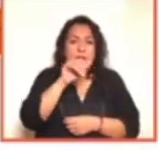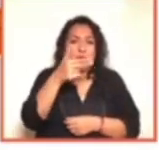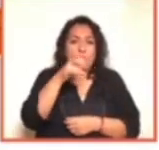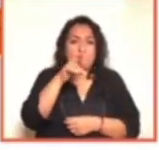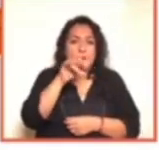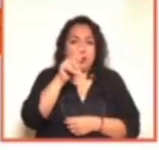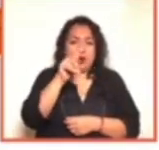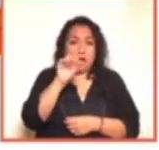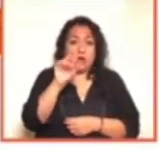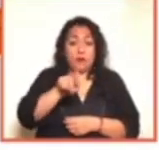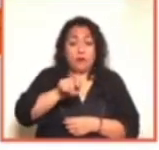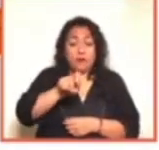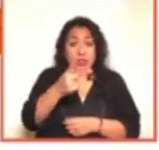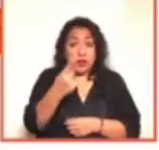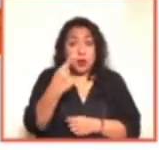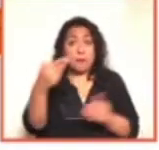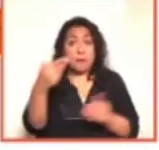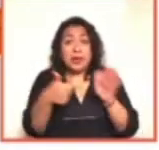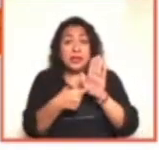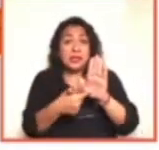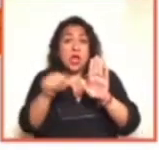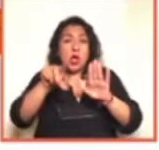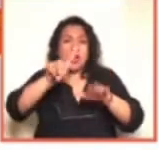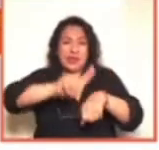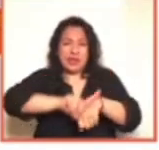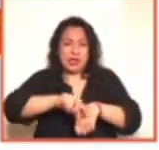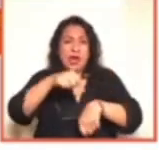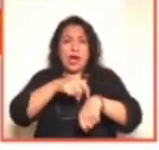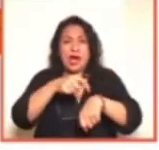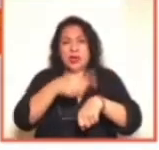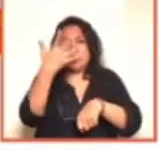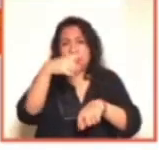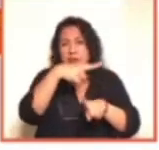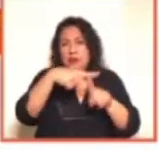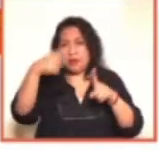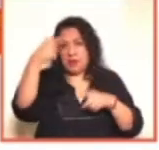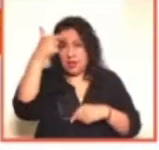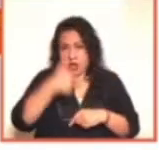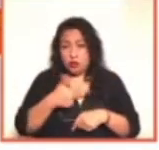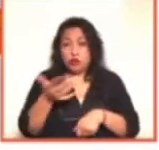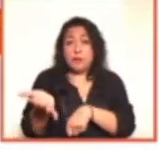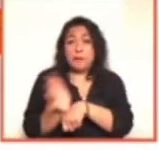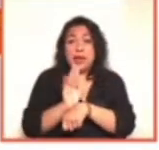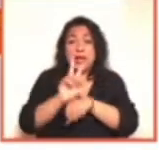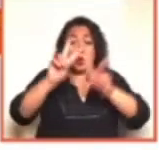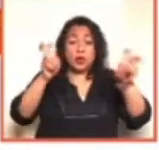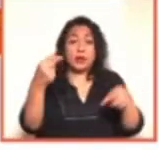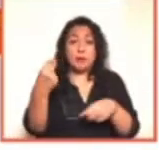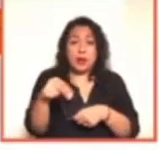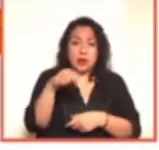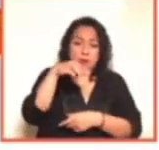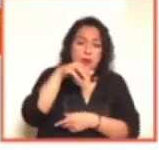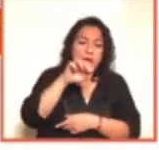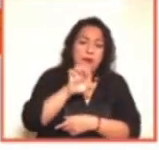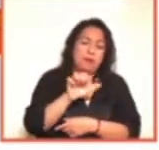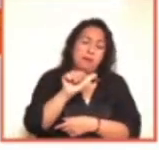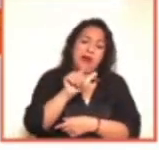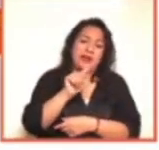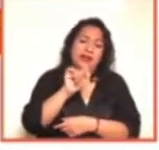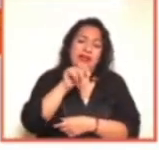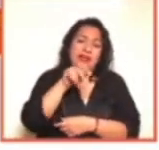va a presentar el día de hoy a las 10:30 de la noche la película Matiné. Y a propósito de esta